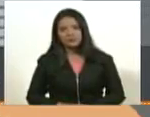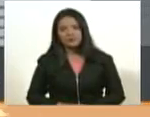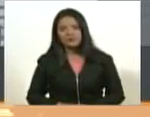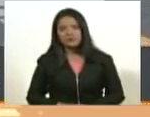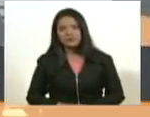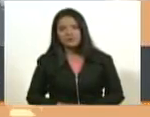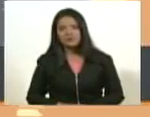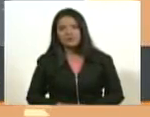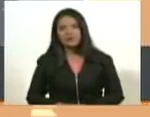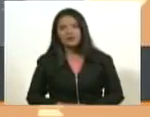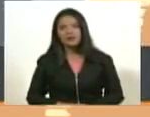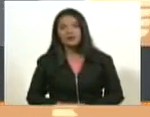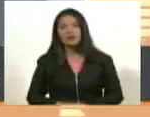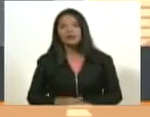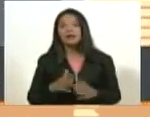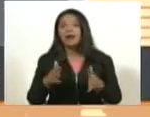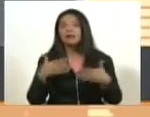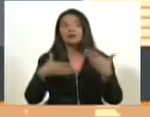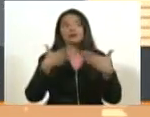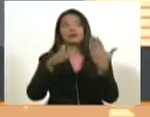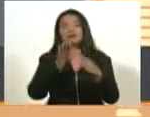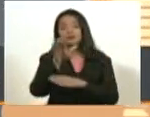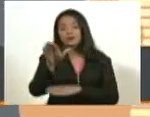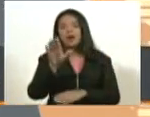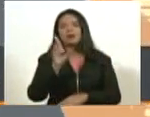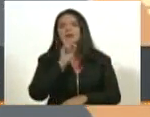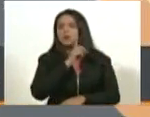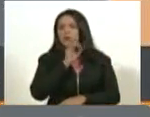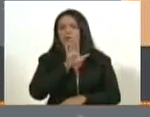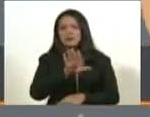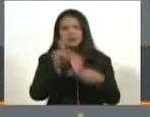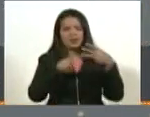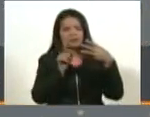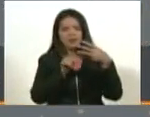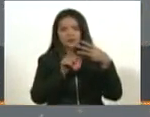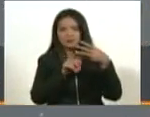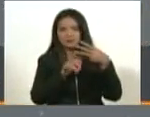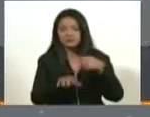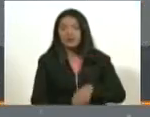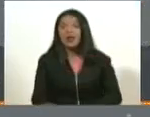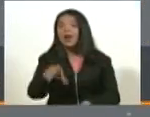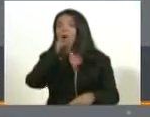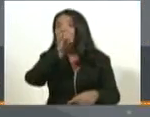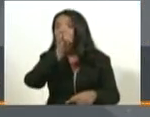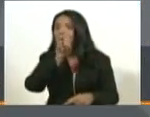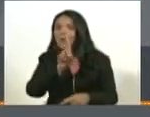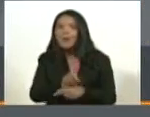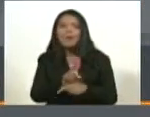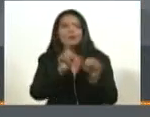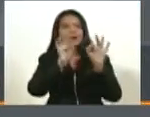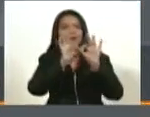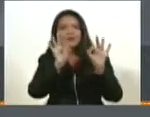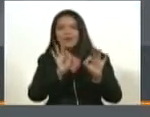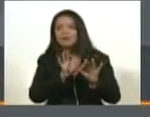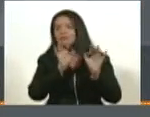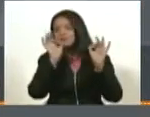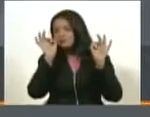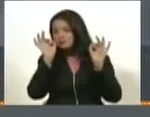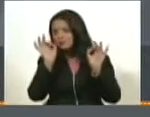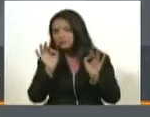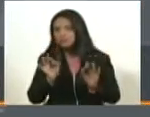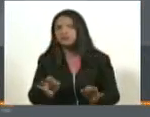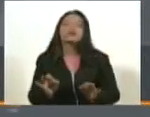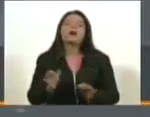Ganar el porvenir se llama esa línea. La única forma de asegurar